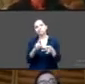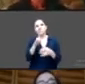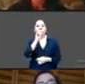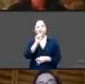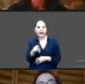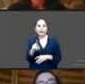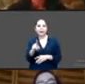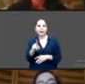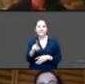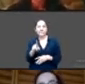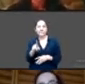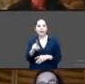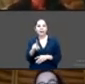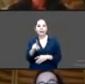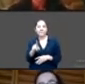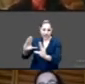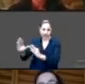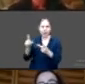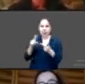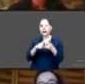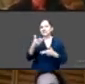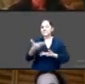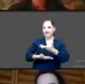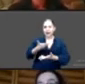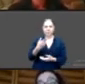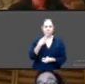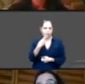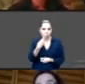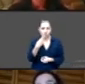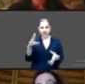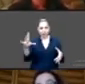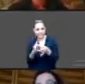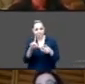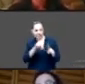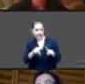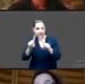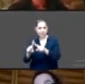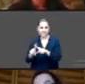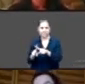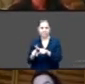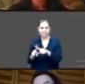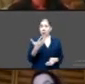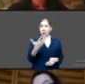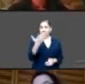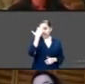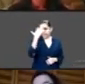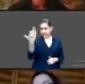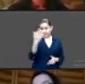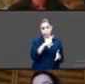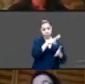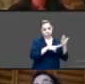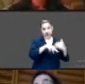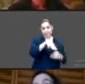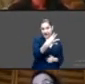tengamos una tasa de fecundidad adolescente nacional de 68.5. Afortunadamente, desde 2014, que fue la última